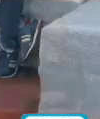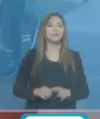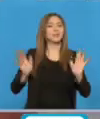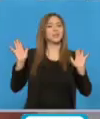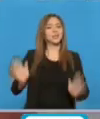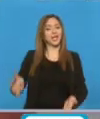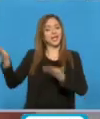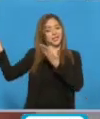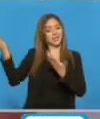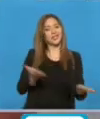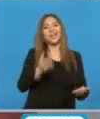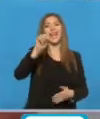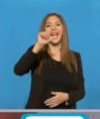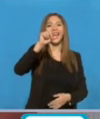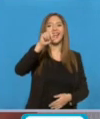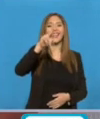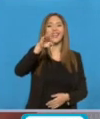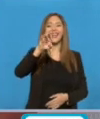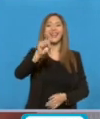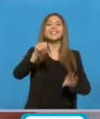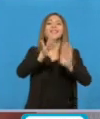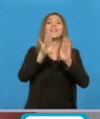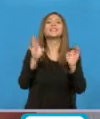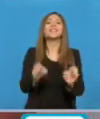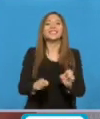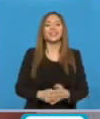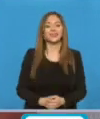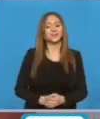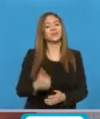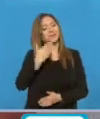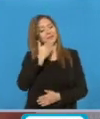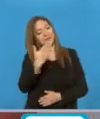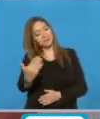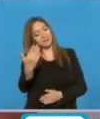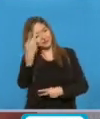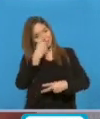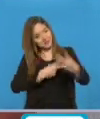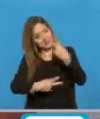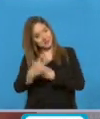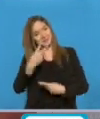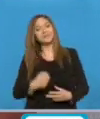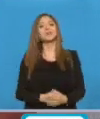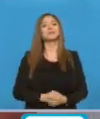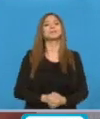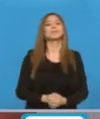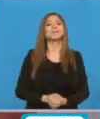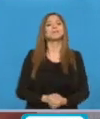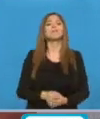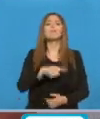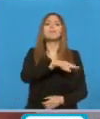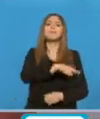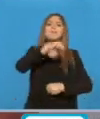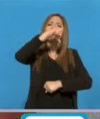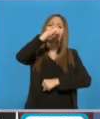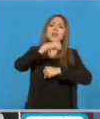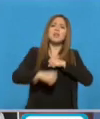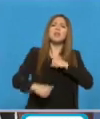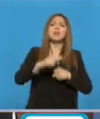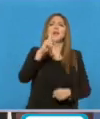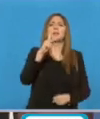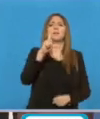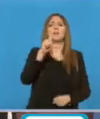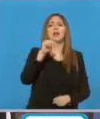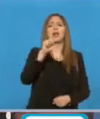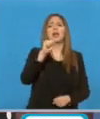Y ya llegó, ya está aquí. Andrés, ¿cómo estás, doctor? Hola, buenos días. Bienvenido. Muy bienvenido. Gracias. Oye, pues esta cirugía plástica, te